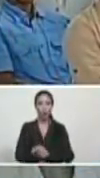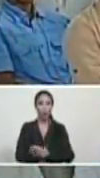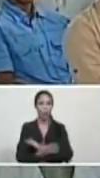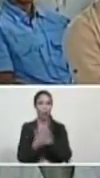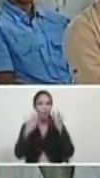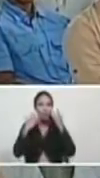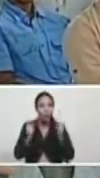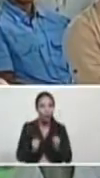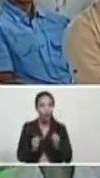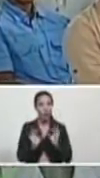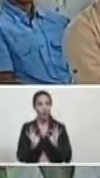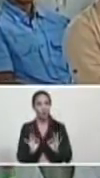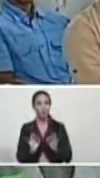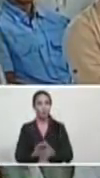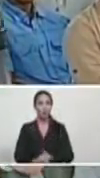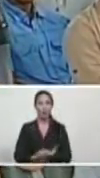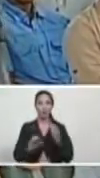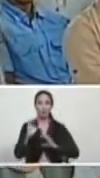seguridad,